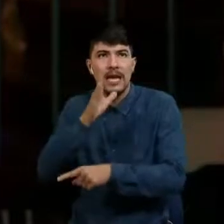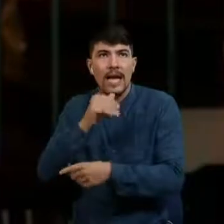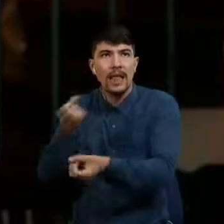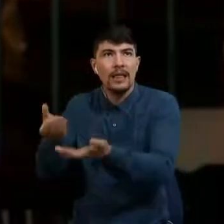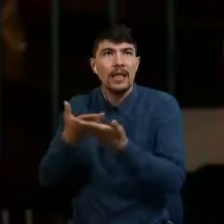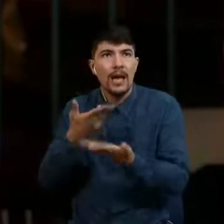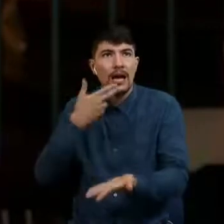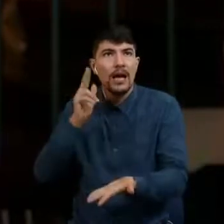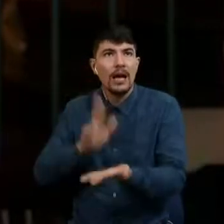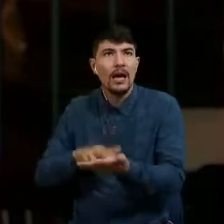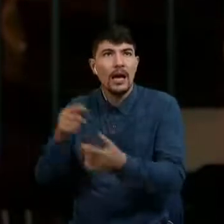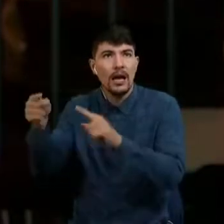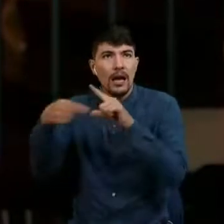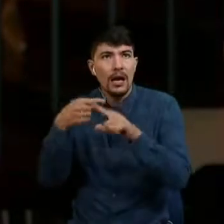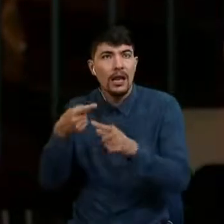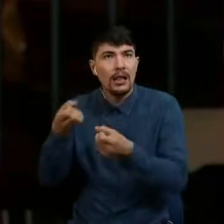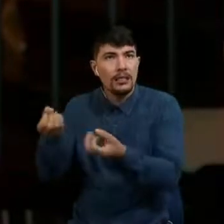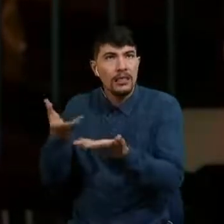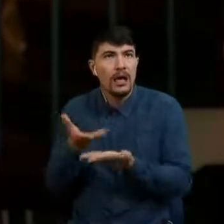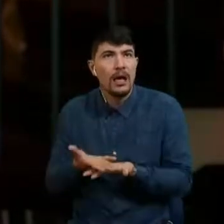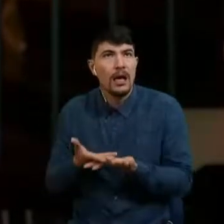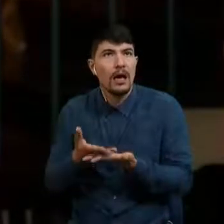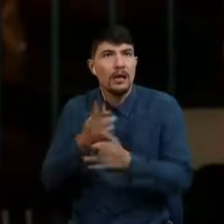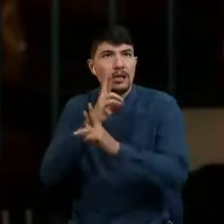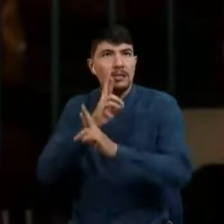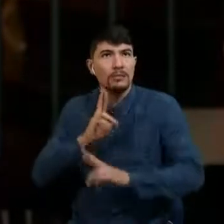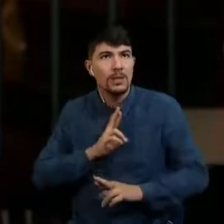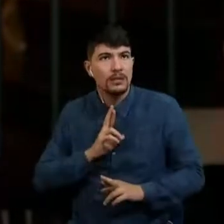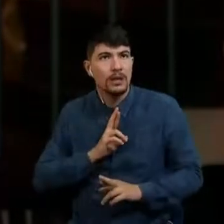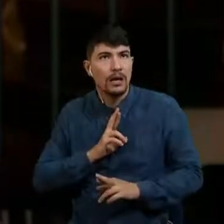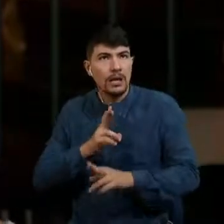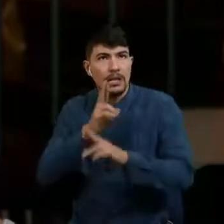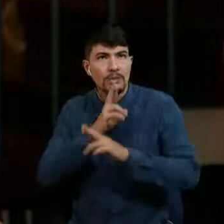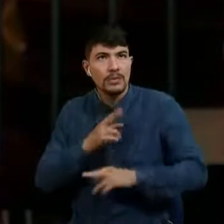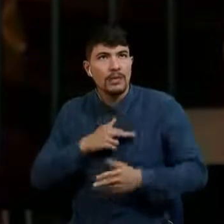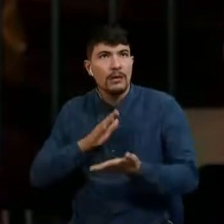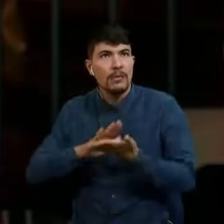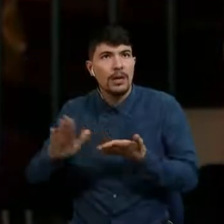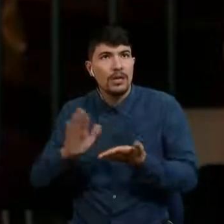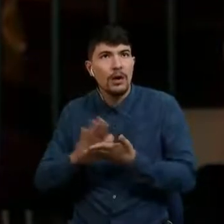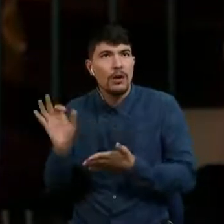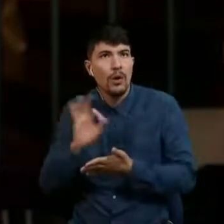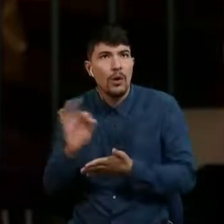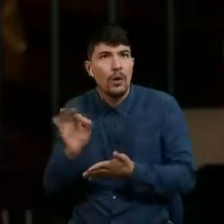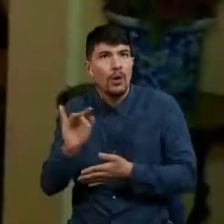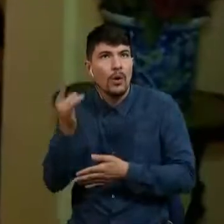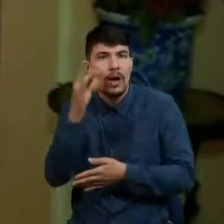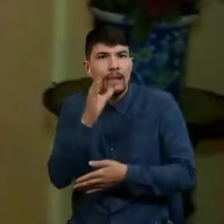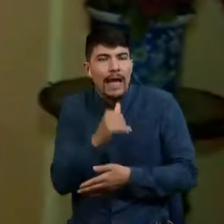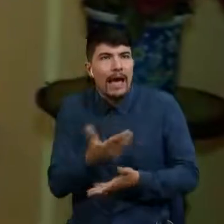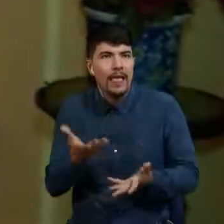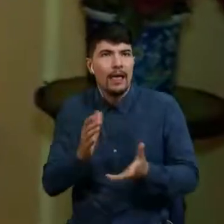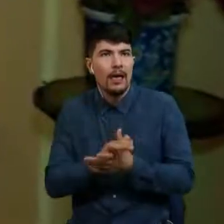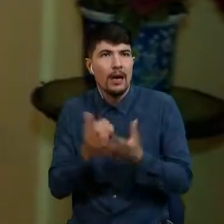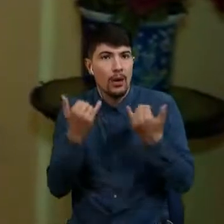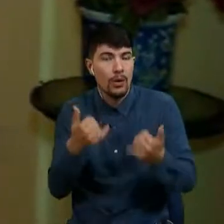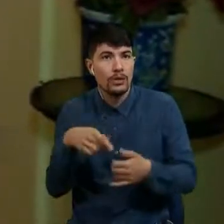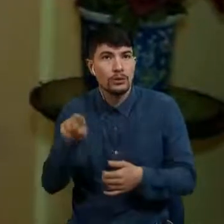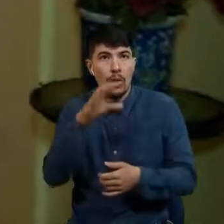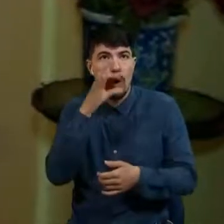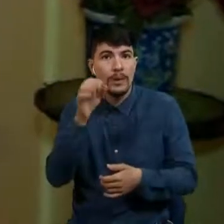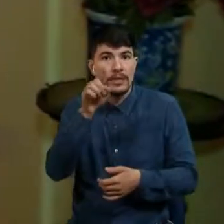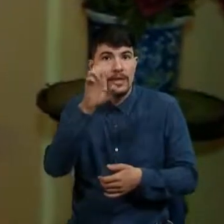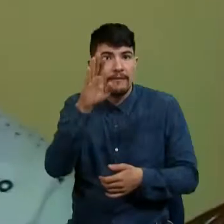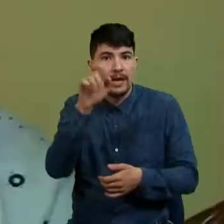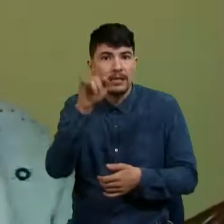comunicado al menos una una respuesta de que el disculpe o perdón nada hoy sebastián no sabe